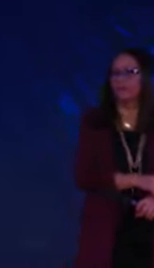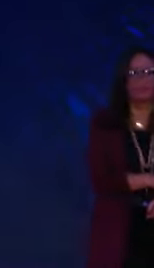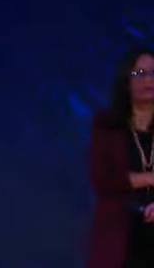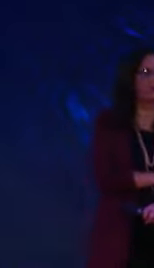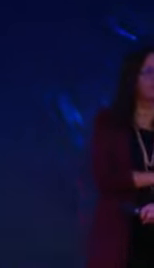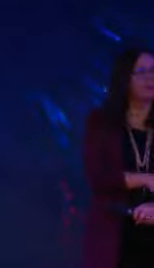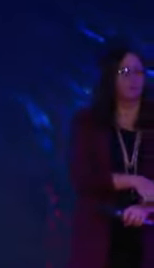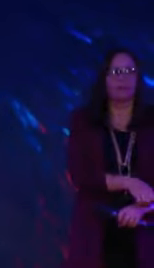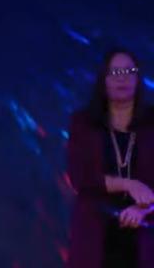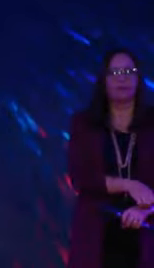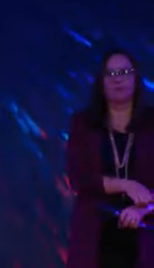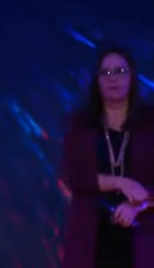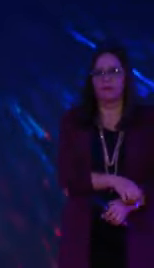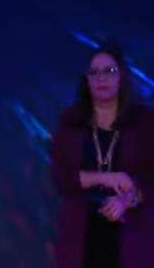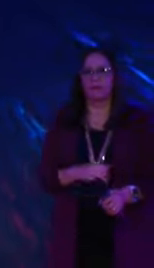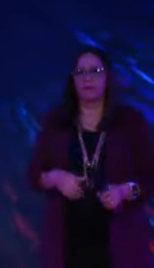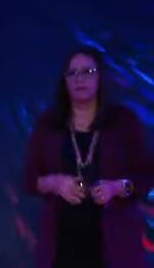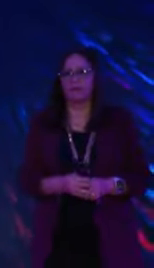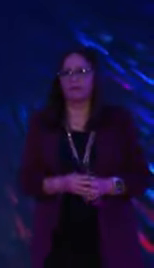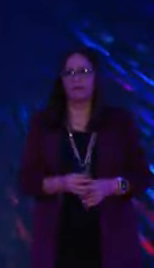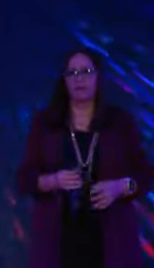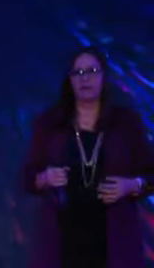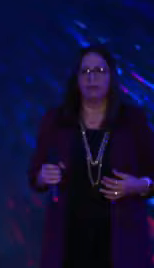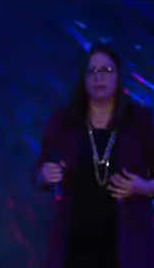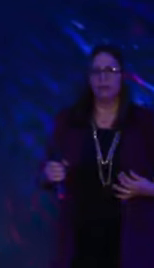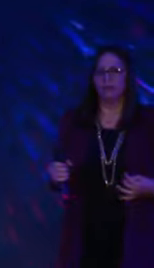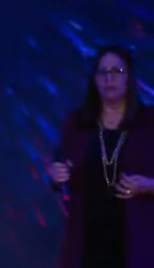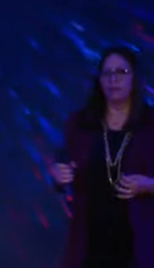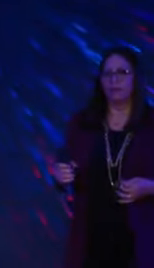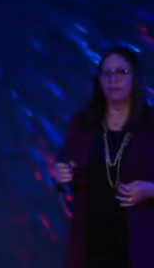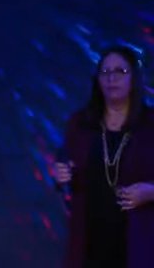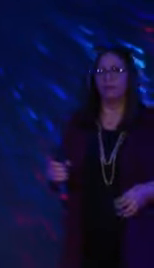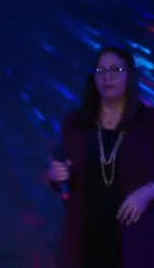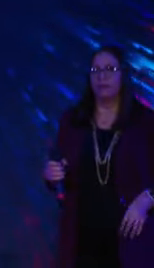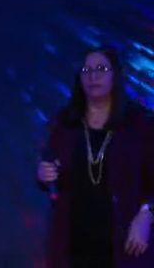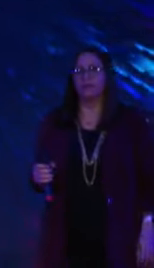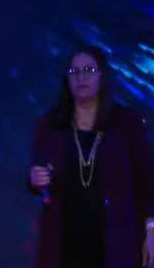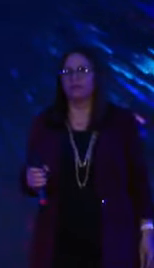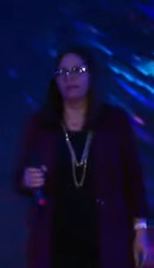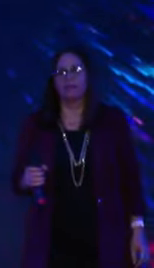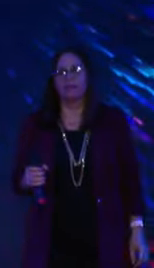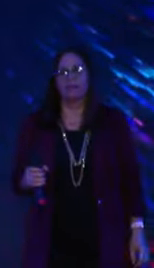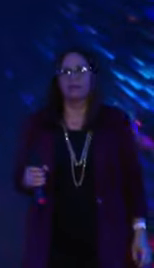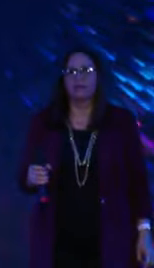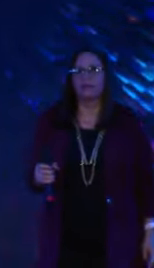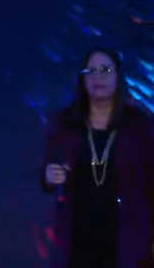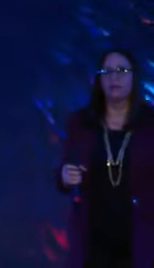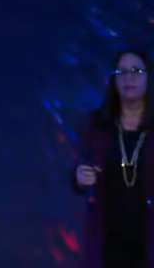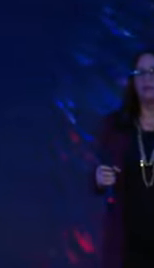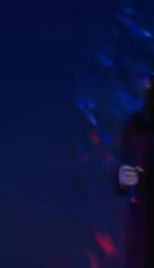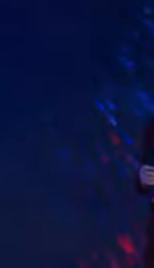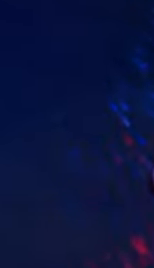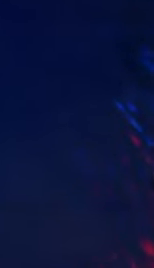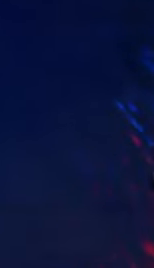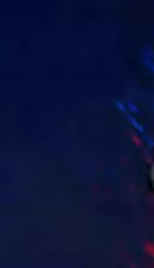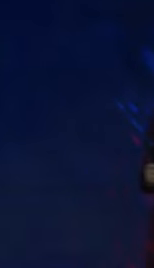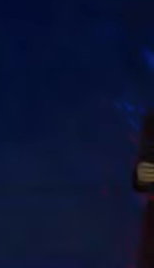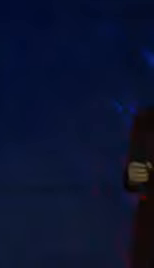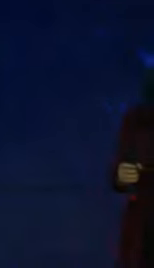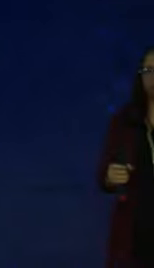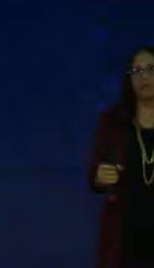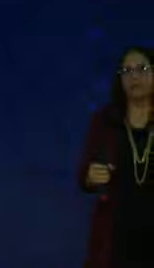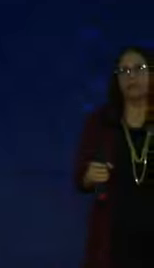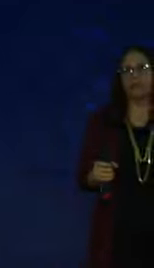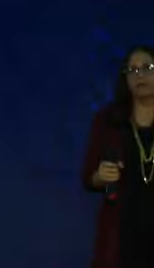Qué bueno que estamos en la casa del Señor. Aleluya. Nos gozamos en su presencia. Estamos en el mejor lugar. Aleluya.